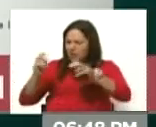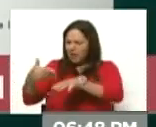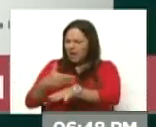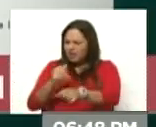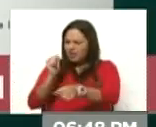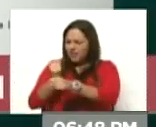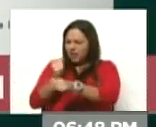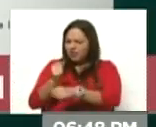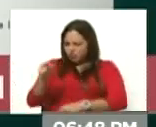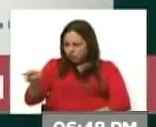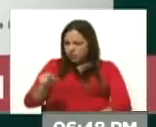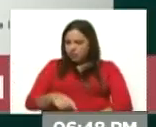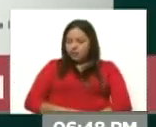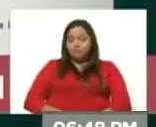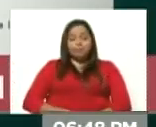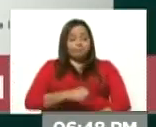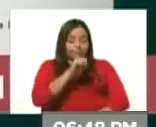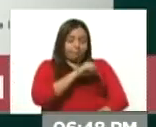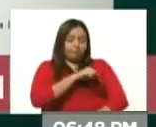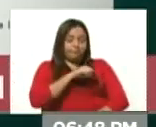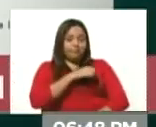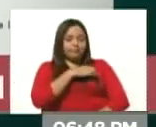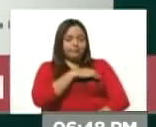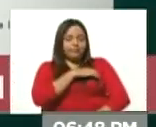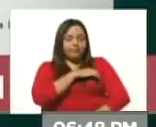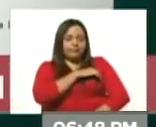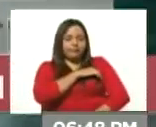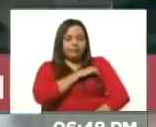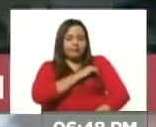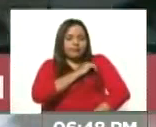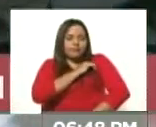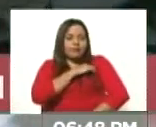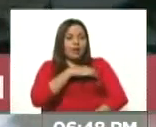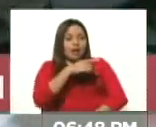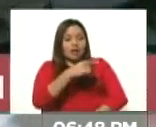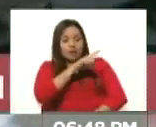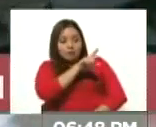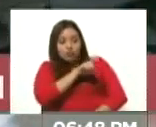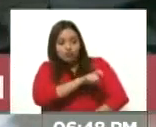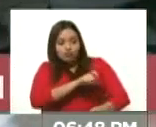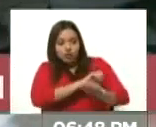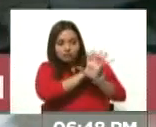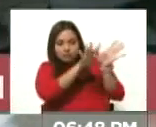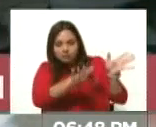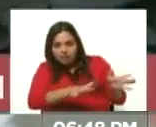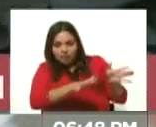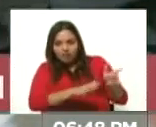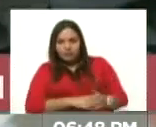y está extra pregunta es muy reveladora pues tenemos